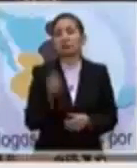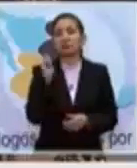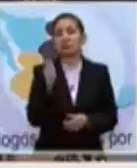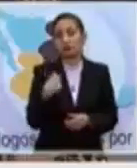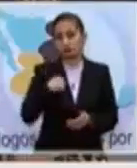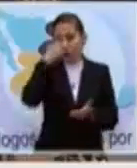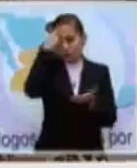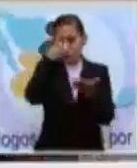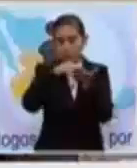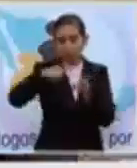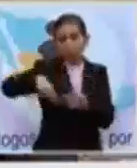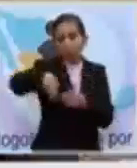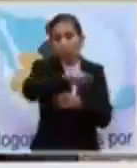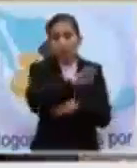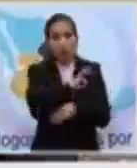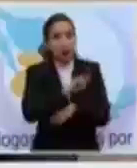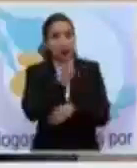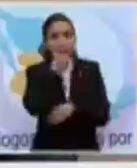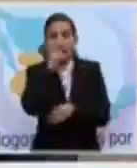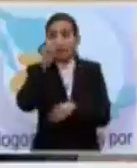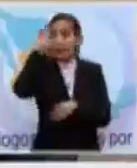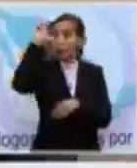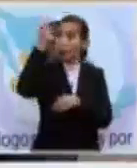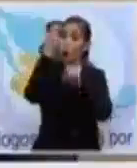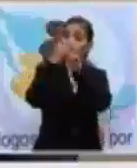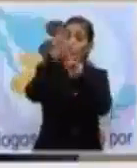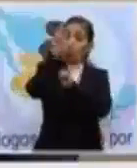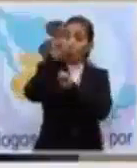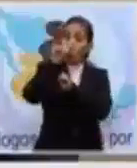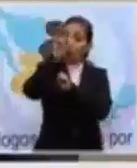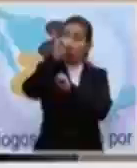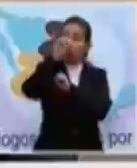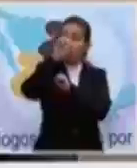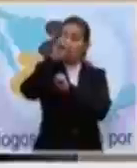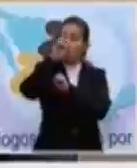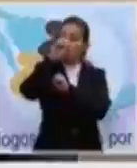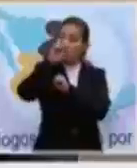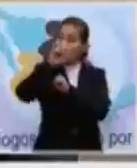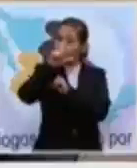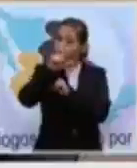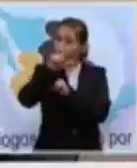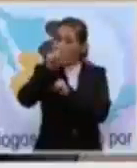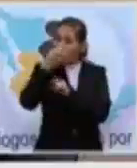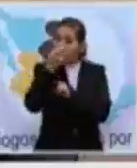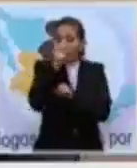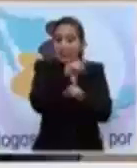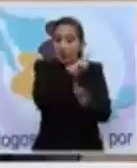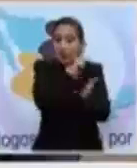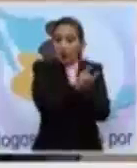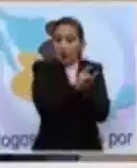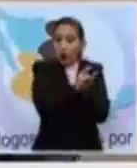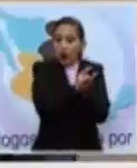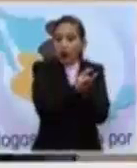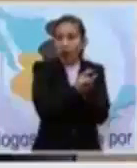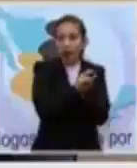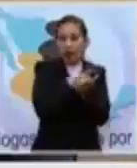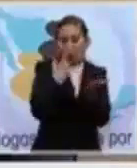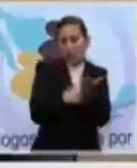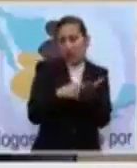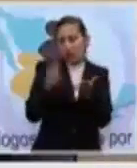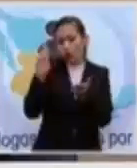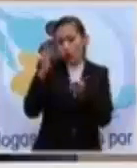decir, yo creo que ustedes no pueden llamar universal lo que están presentando como una reforma en pro de la